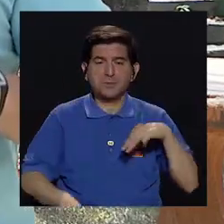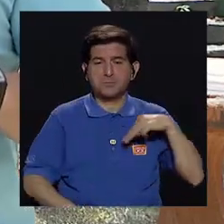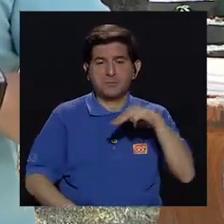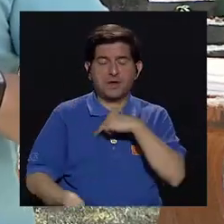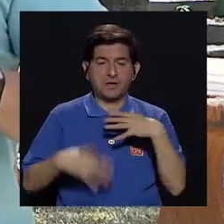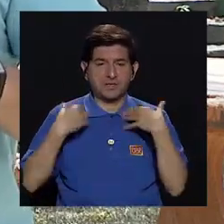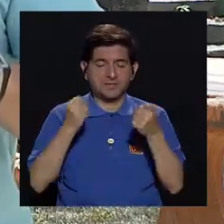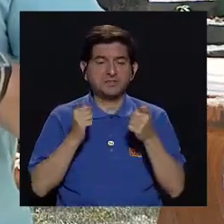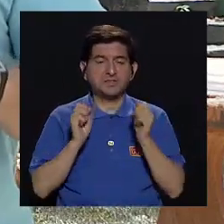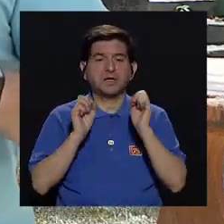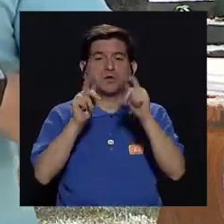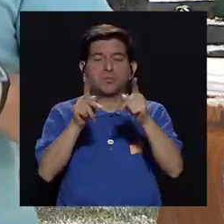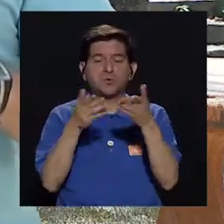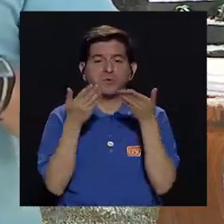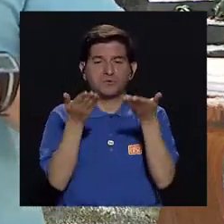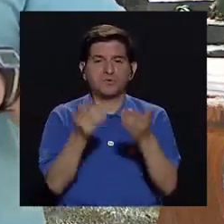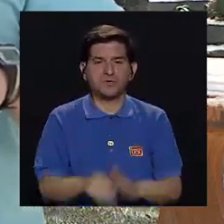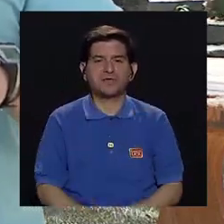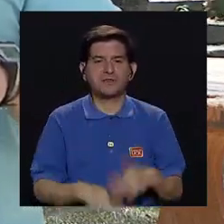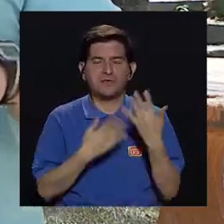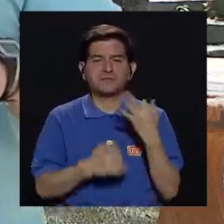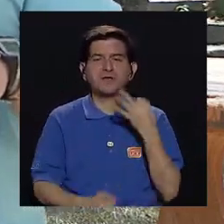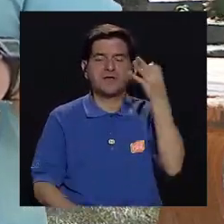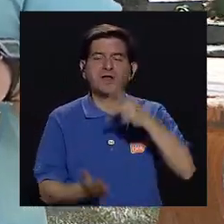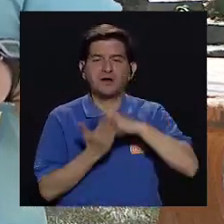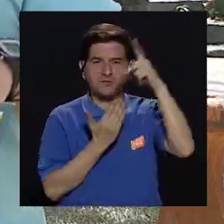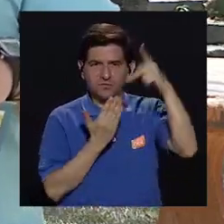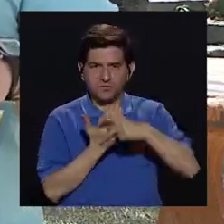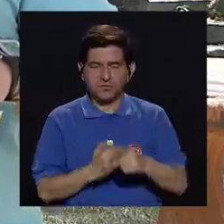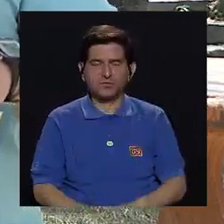de Salud pone a su disposición. Les esperamos en una